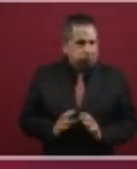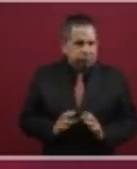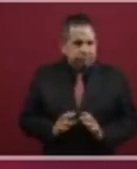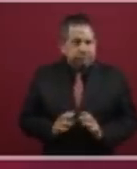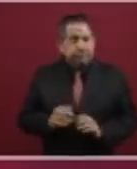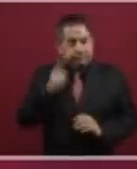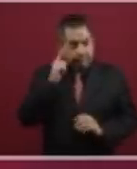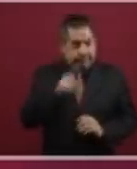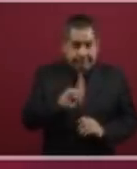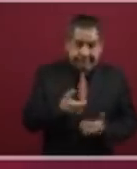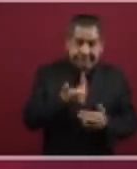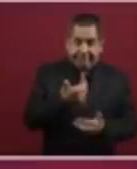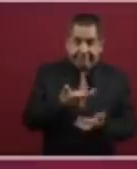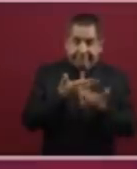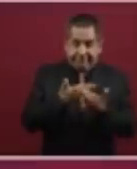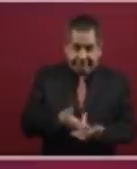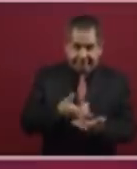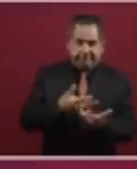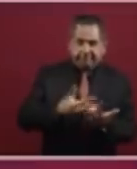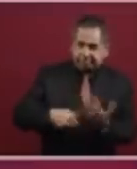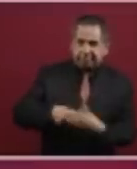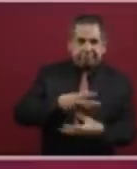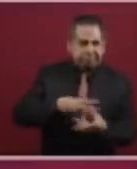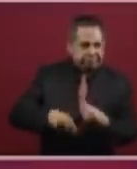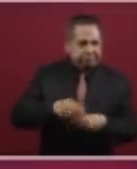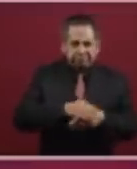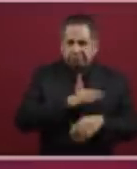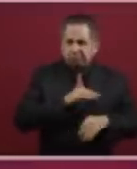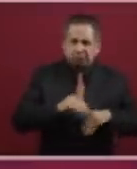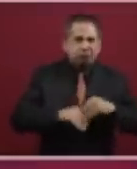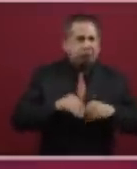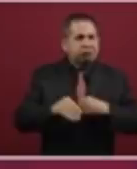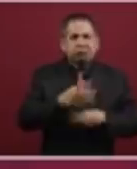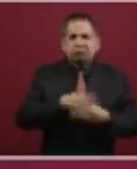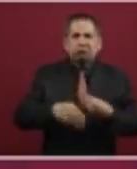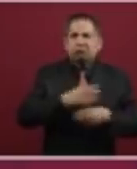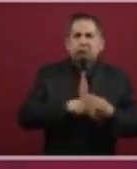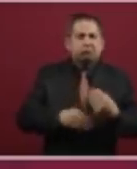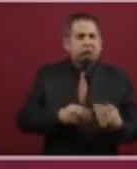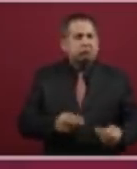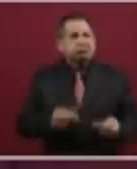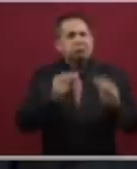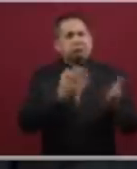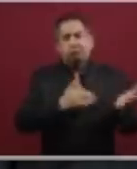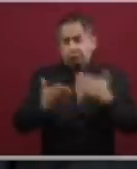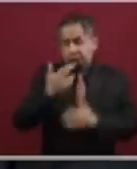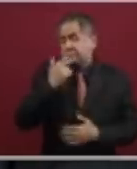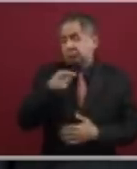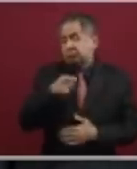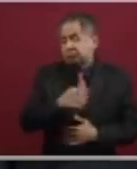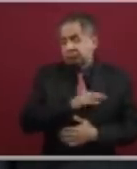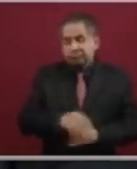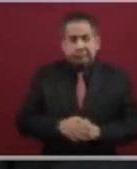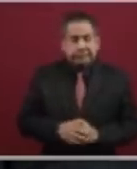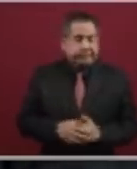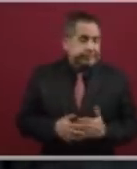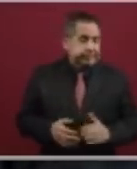para que tenga más recursos de inversión, porque